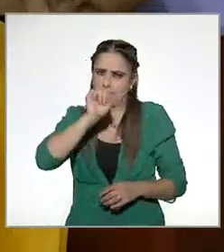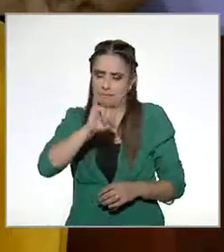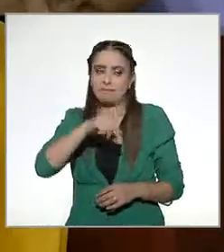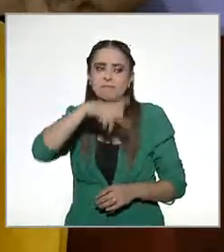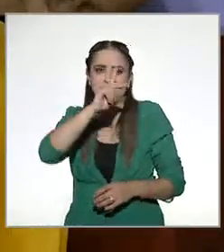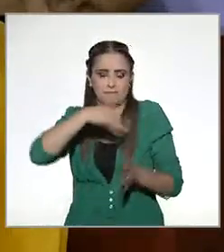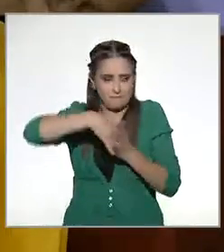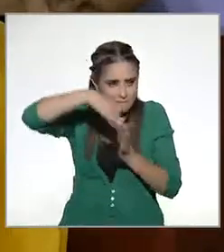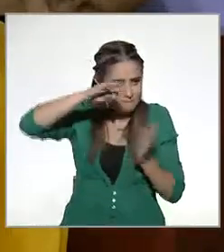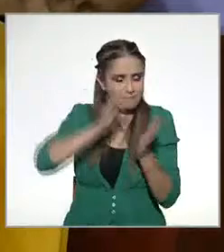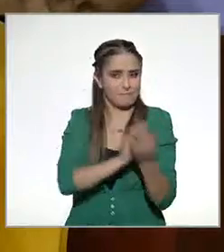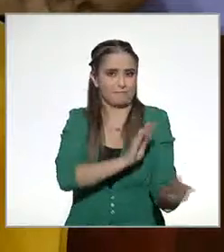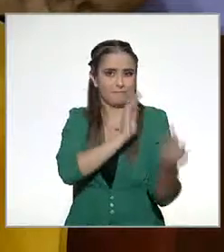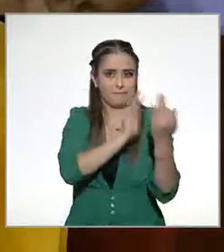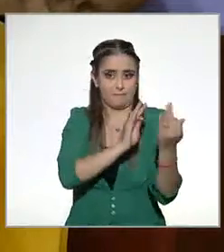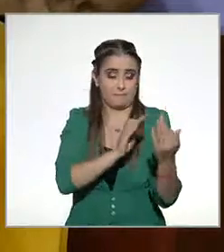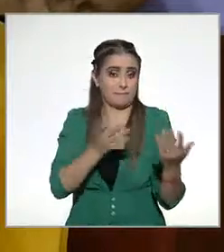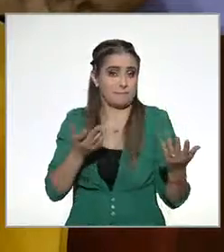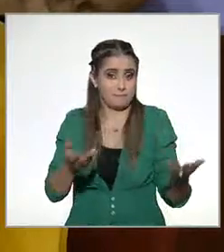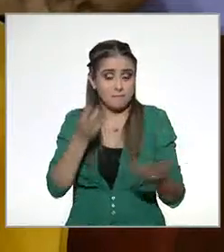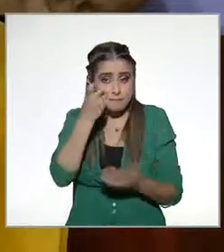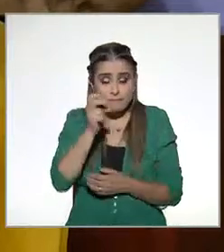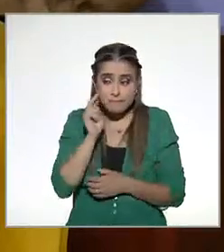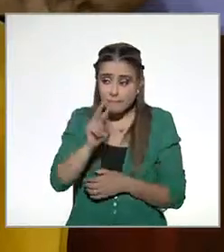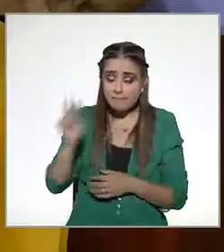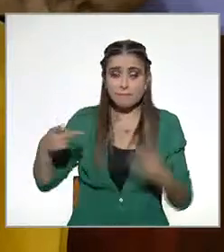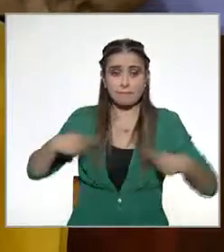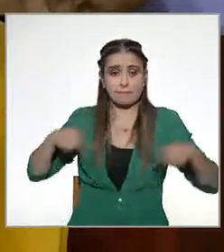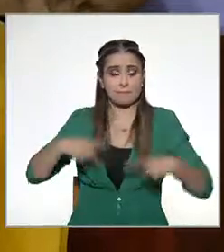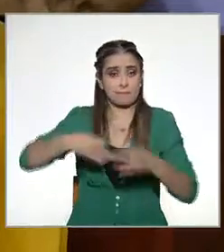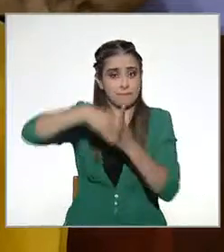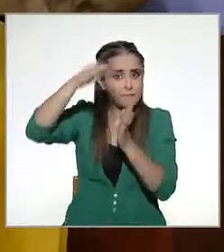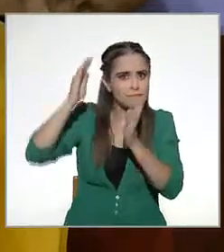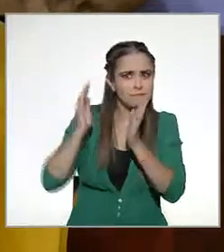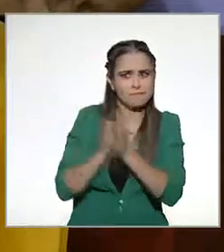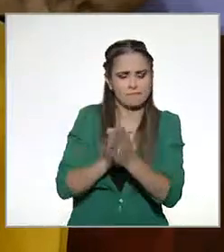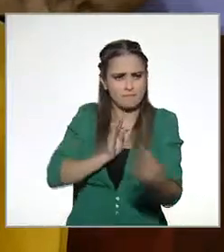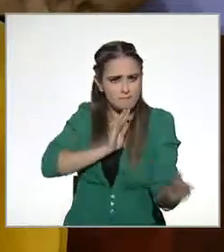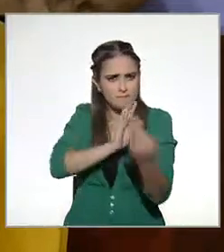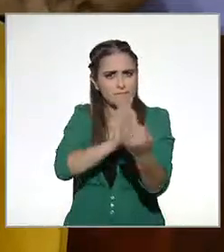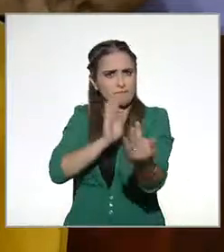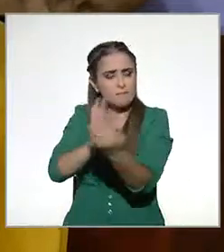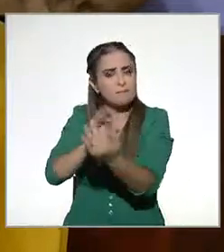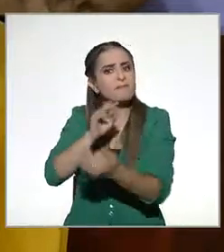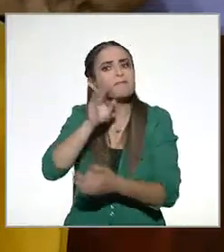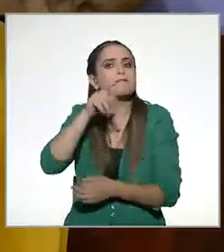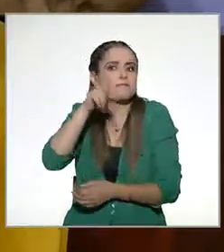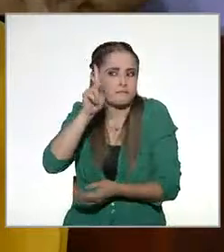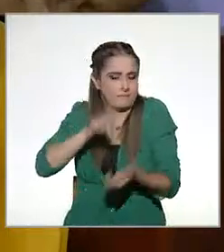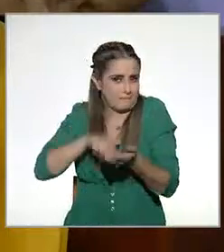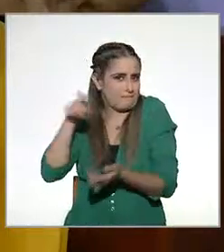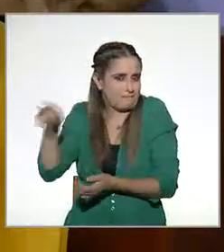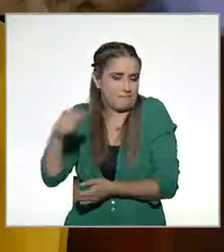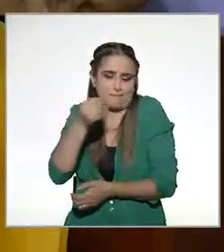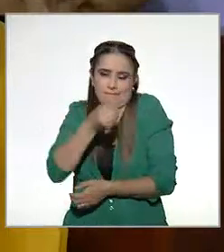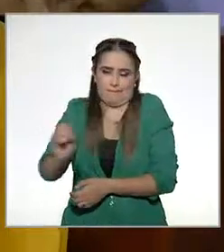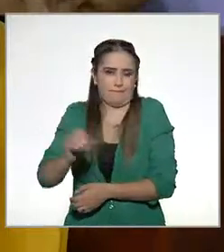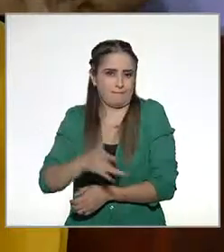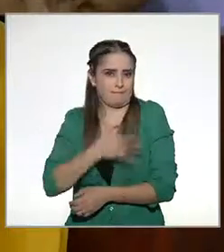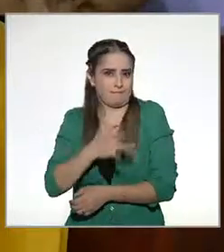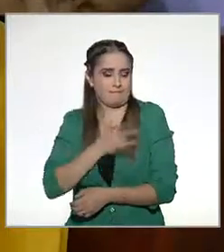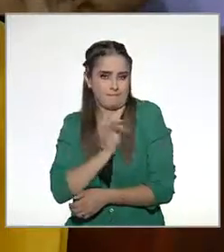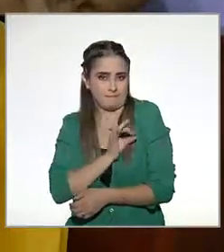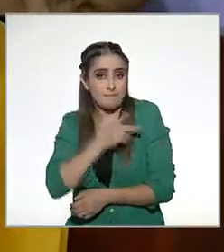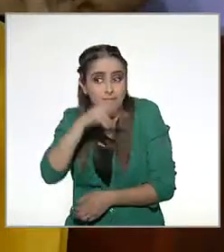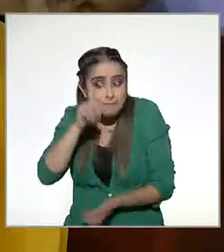incluso las personas que vemos muy valientes, muy empoderadas, son personas que por supuesto que en algún momento sienten miedo. La cosa es que saben